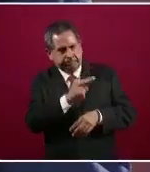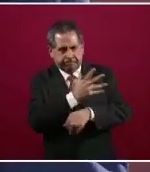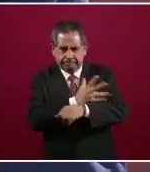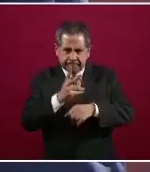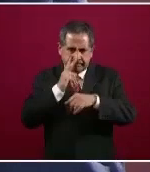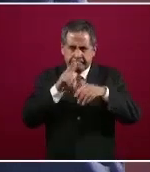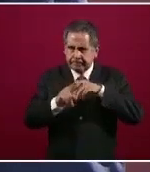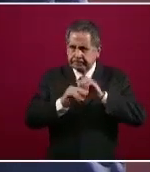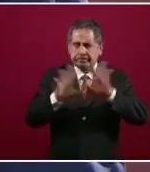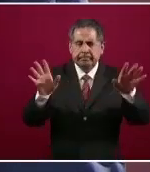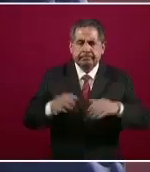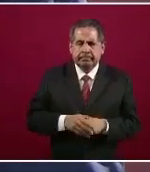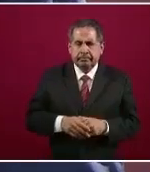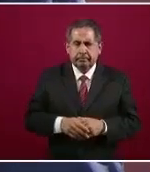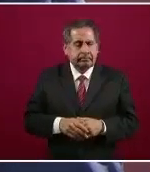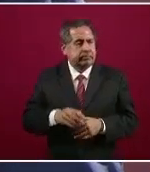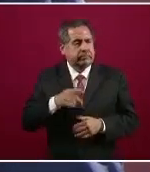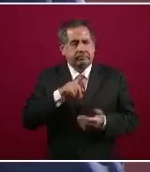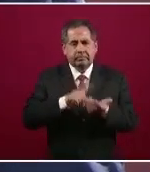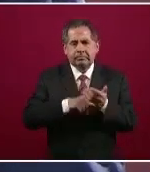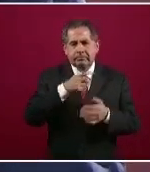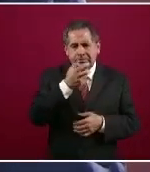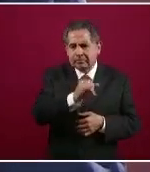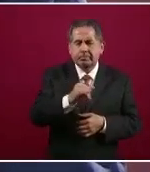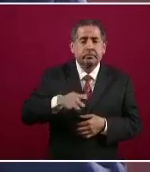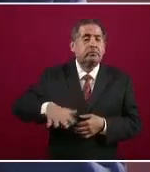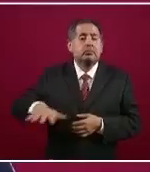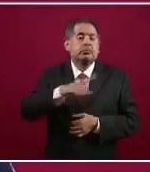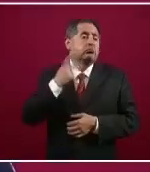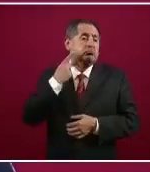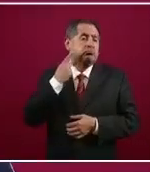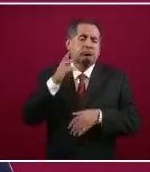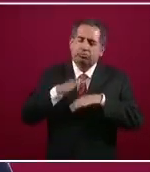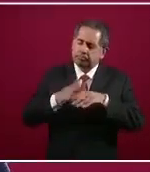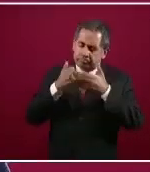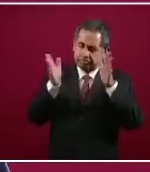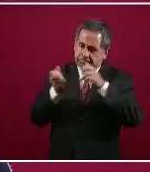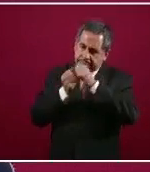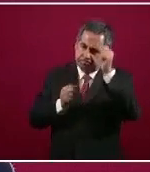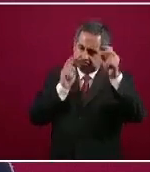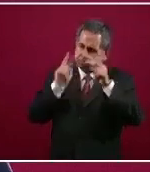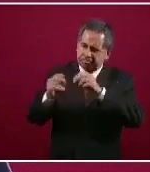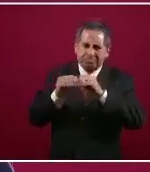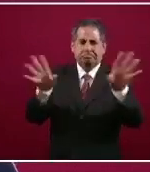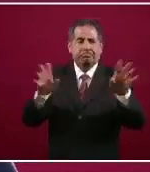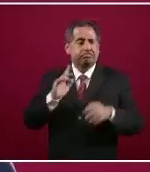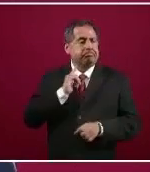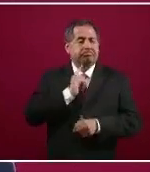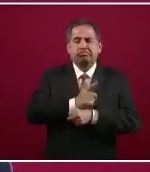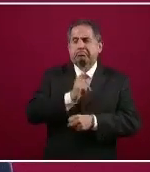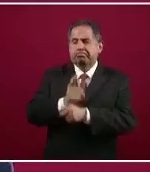transparente, la vida pública cada vez más pública. ¿Quién es quién